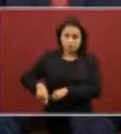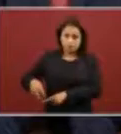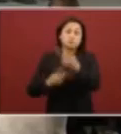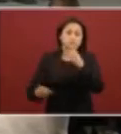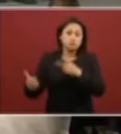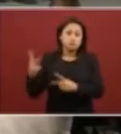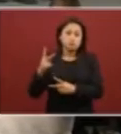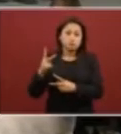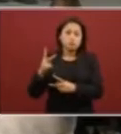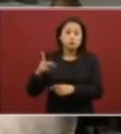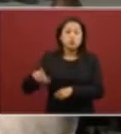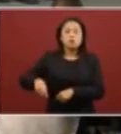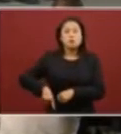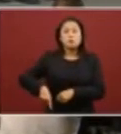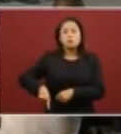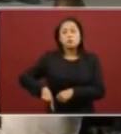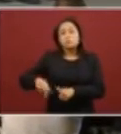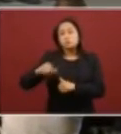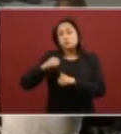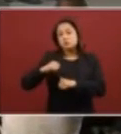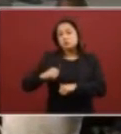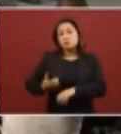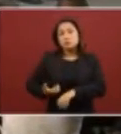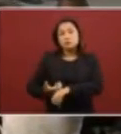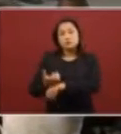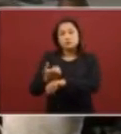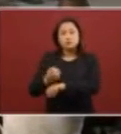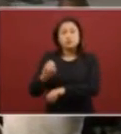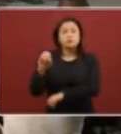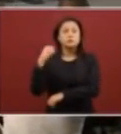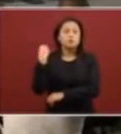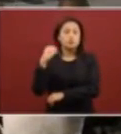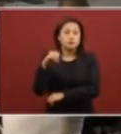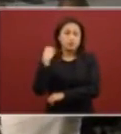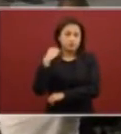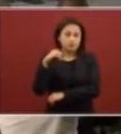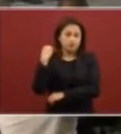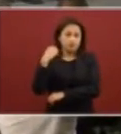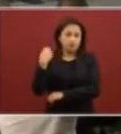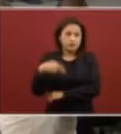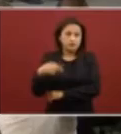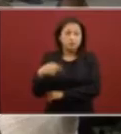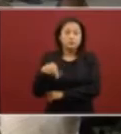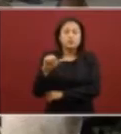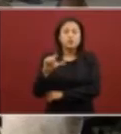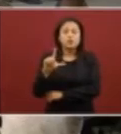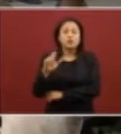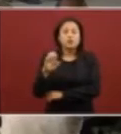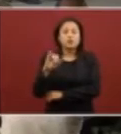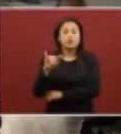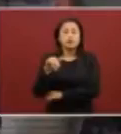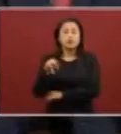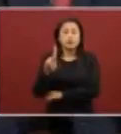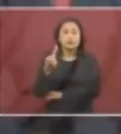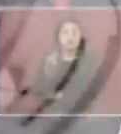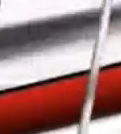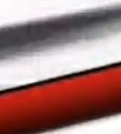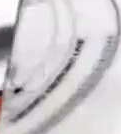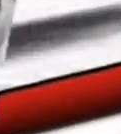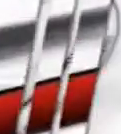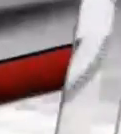mandatarios estatales resaltaron que se atenderá el problema de manera seria y coordinada y se comprometieron a hacer lo que les